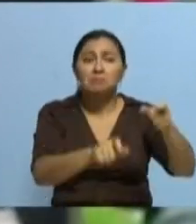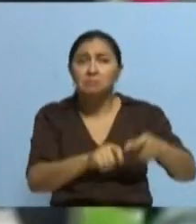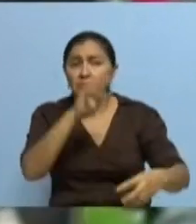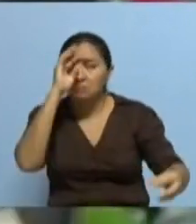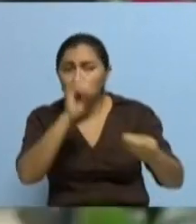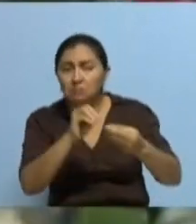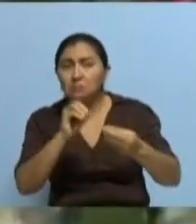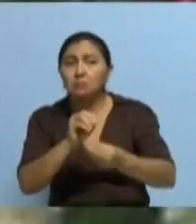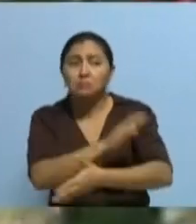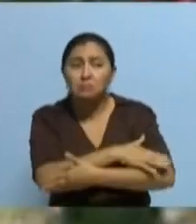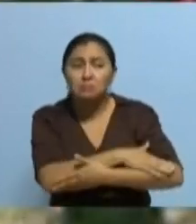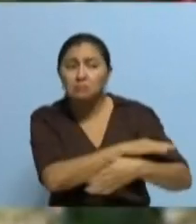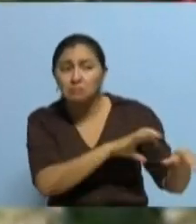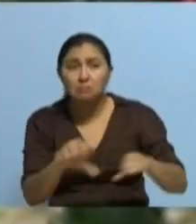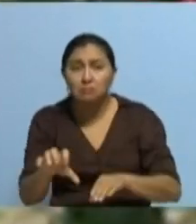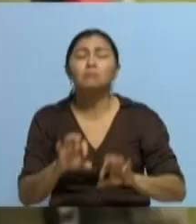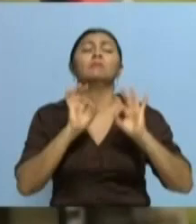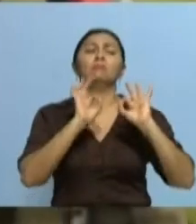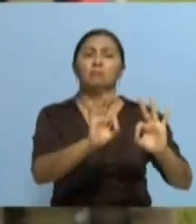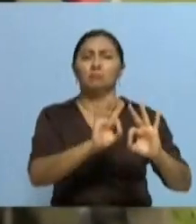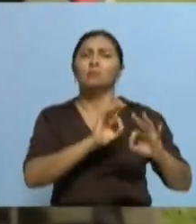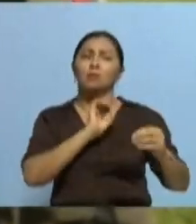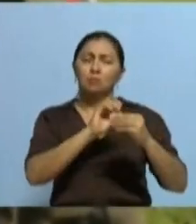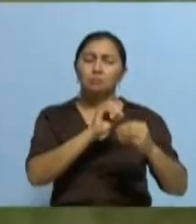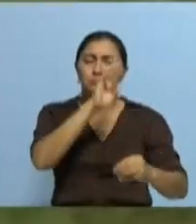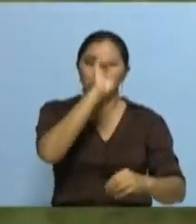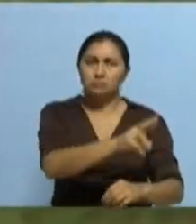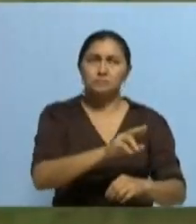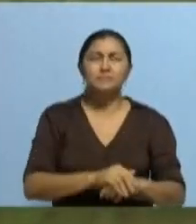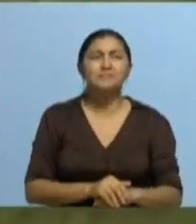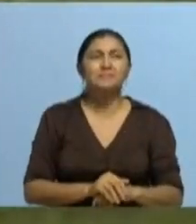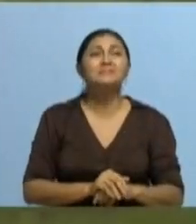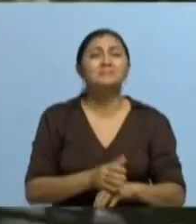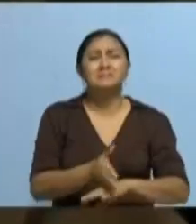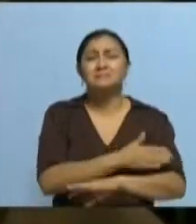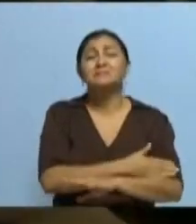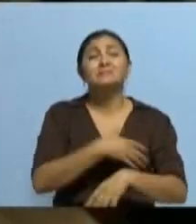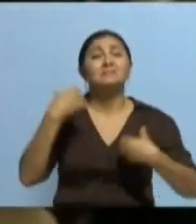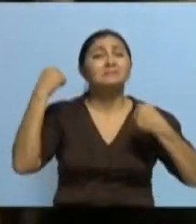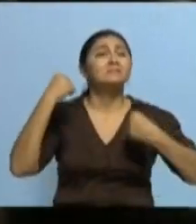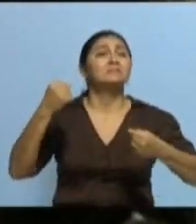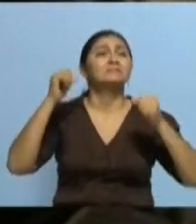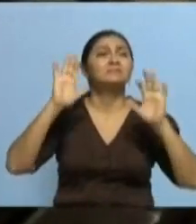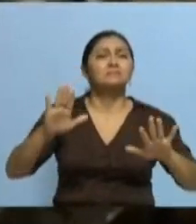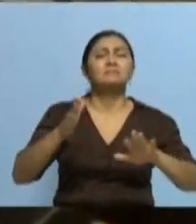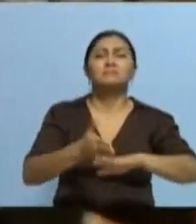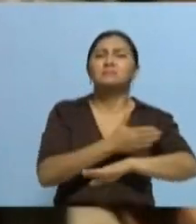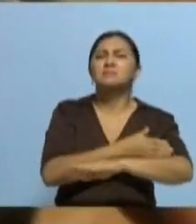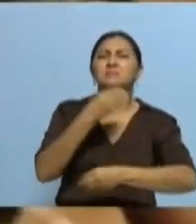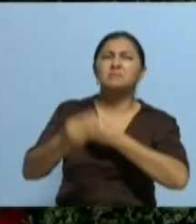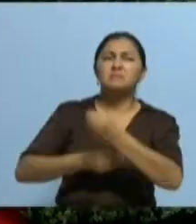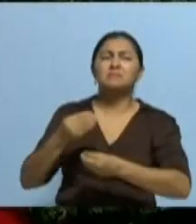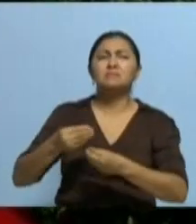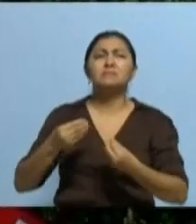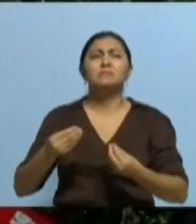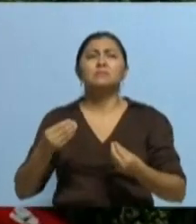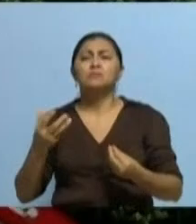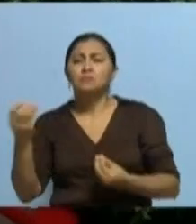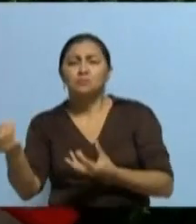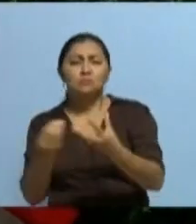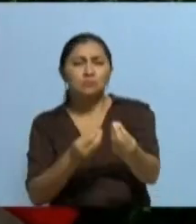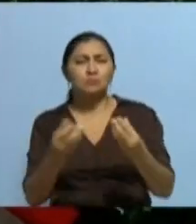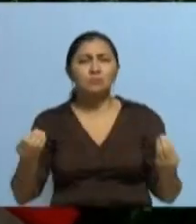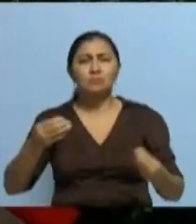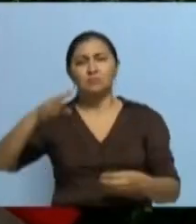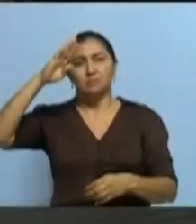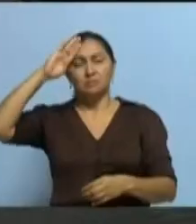su comportamiento. Ante la amenaza del paro armado del Ejército de Liberación Nacional, las fuerzas militares han expresado parte de tranquilidad a los sucreños